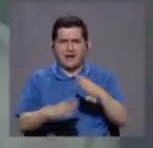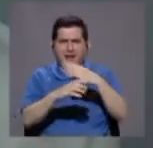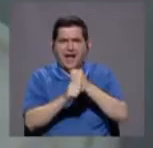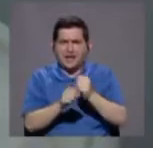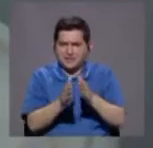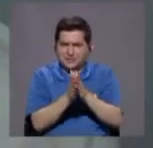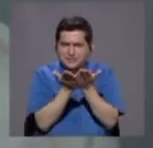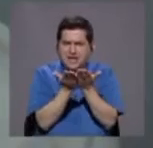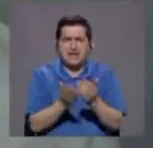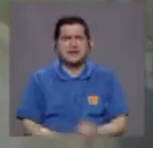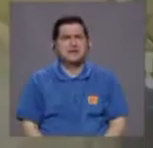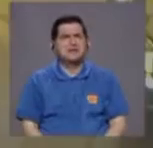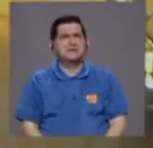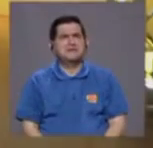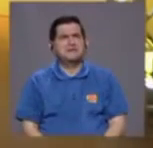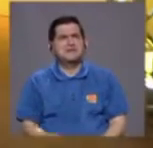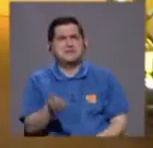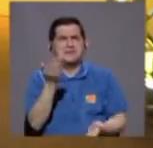Debe tener